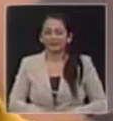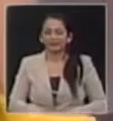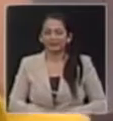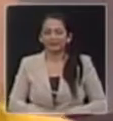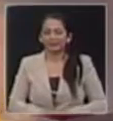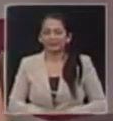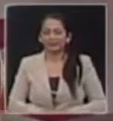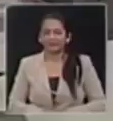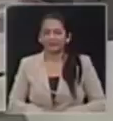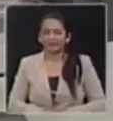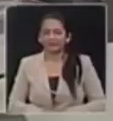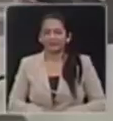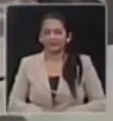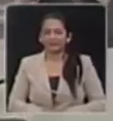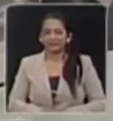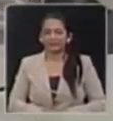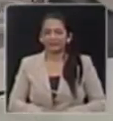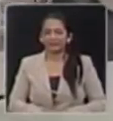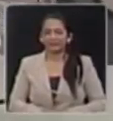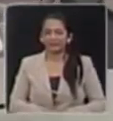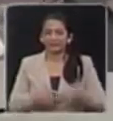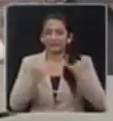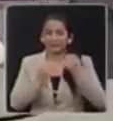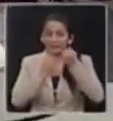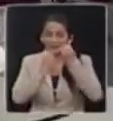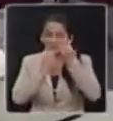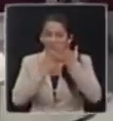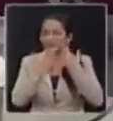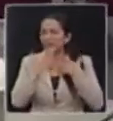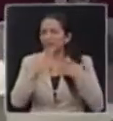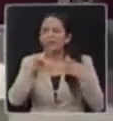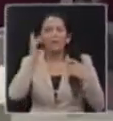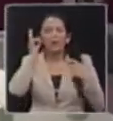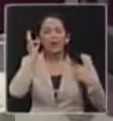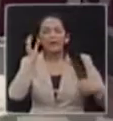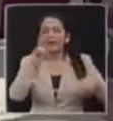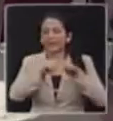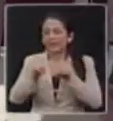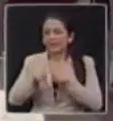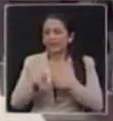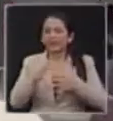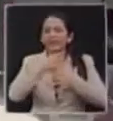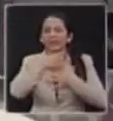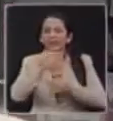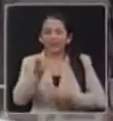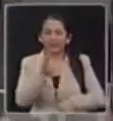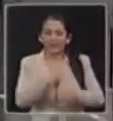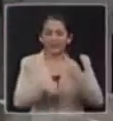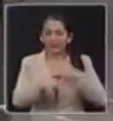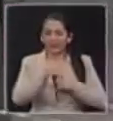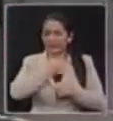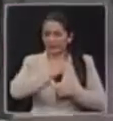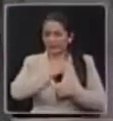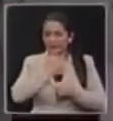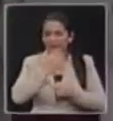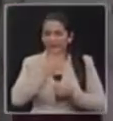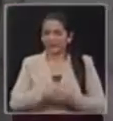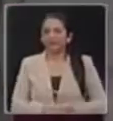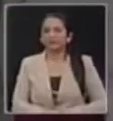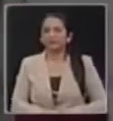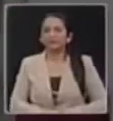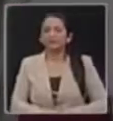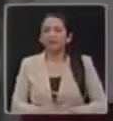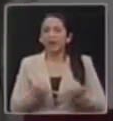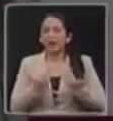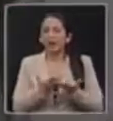hablarles de mujeres soñadoras, emprendedoras y atrevidas. Así son las organizadoras de Ecuador Trends, quienes